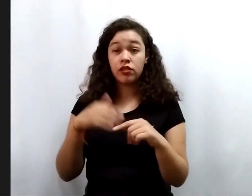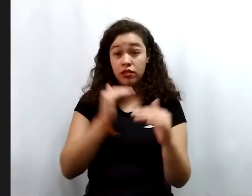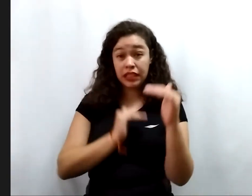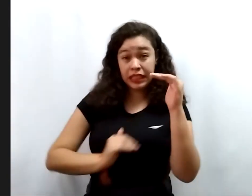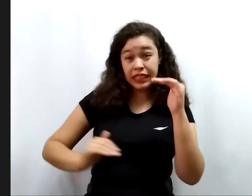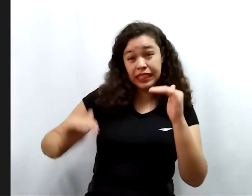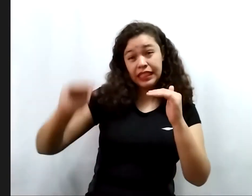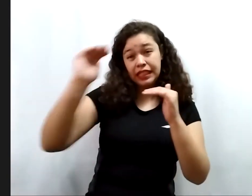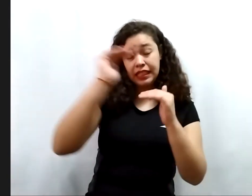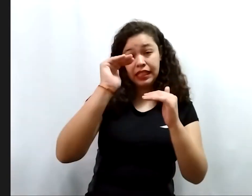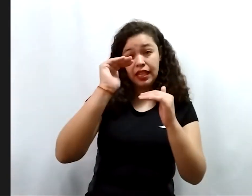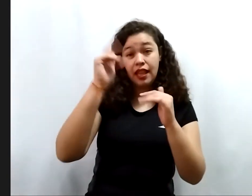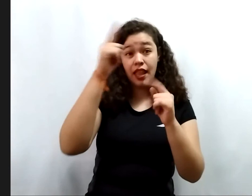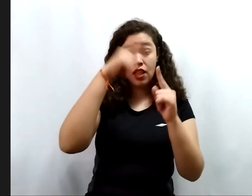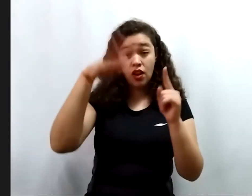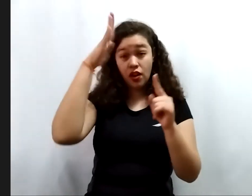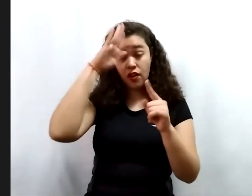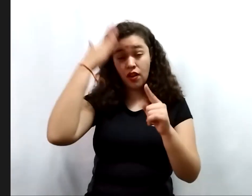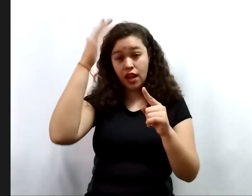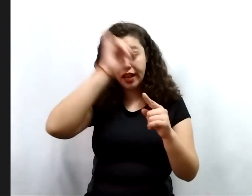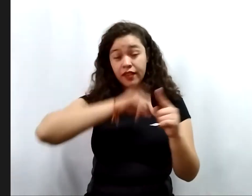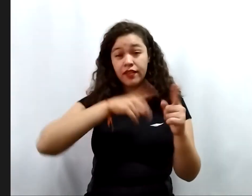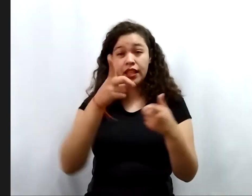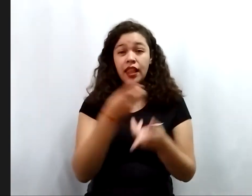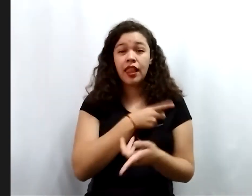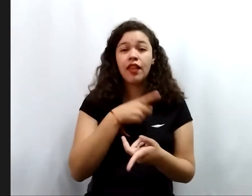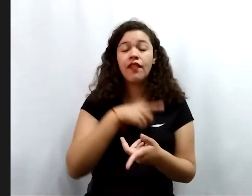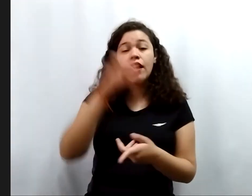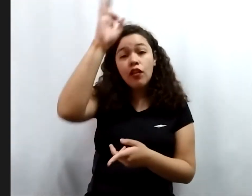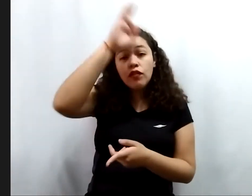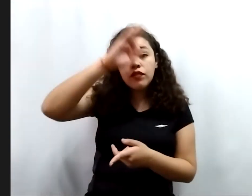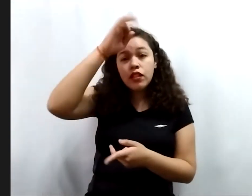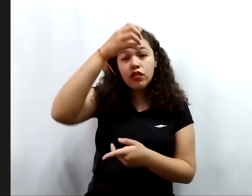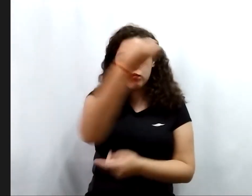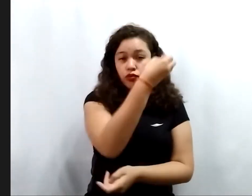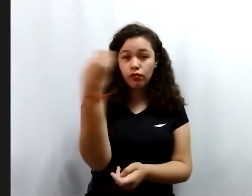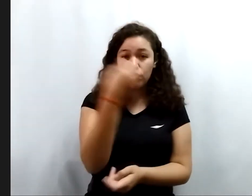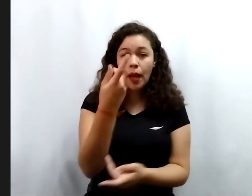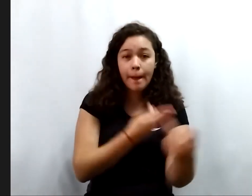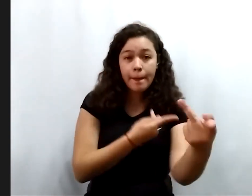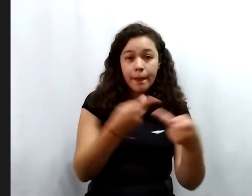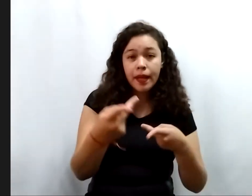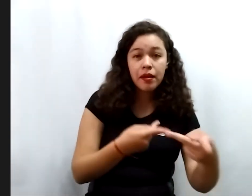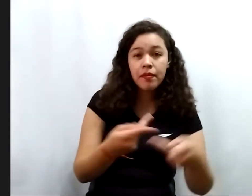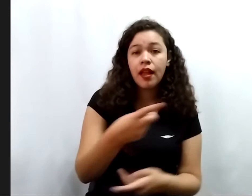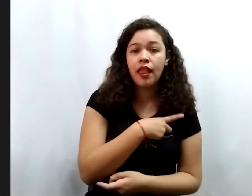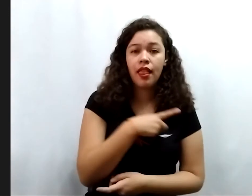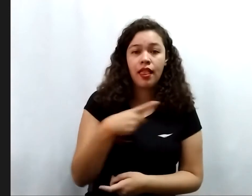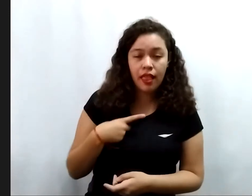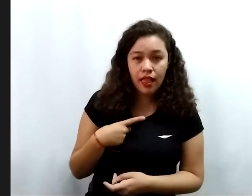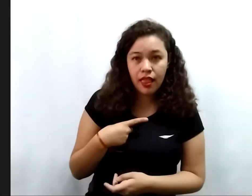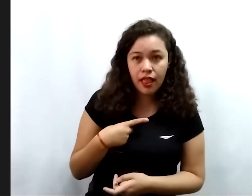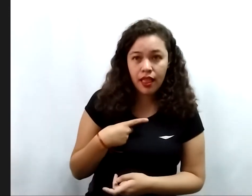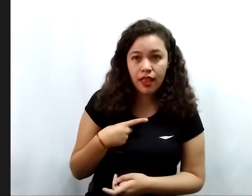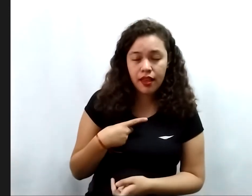que deben planear esta filosofía organizacional. ¿Qué es lo que